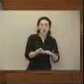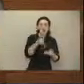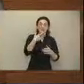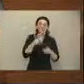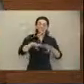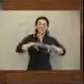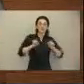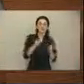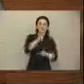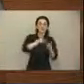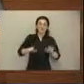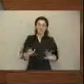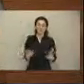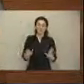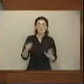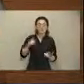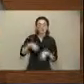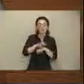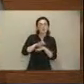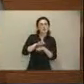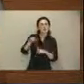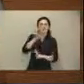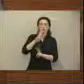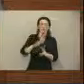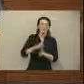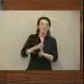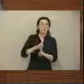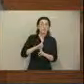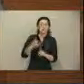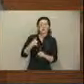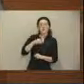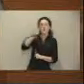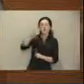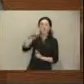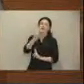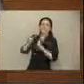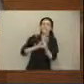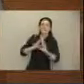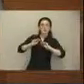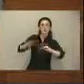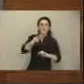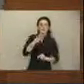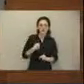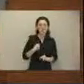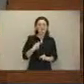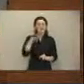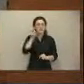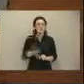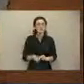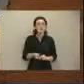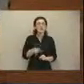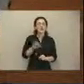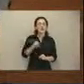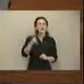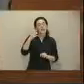internamiento. Quiero recordar aquí unas palabras del propio consejero en una respuesta a mi interpelación, en la cual decía que también existían